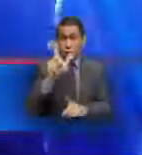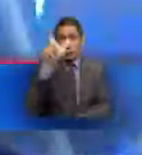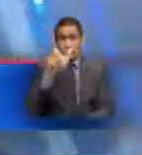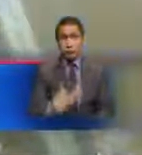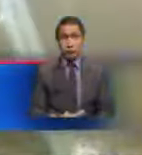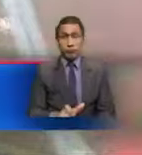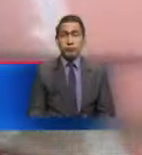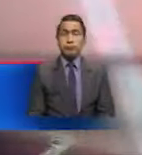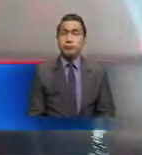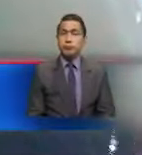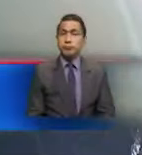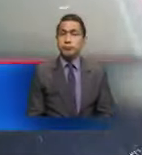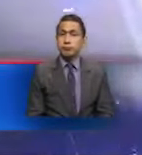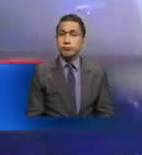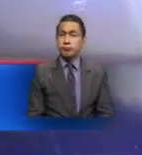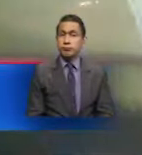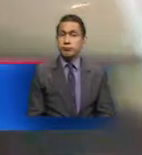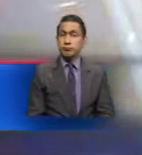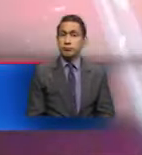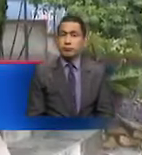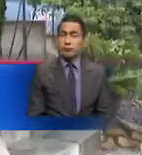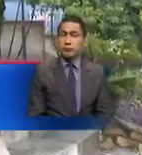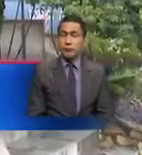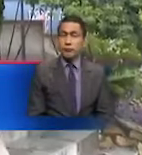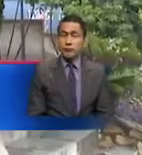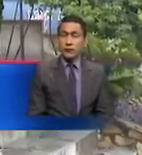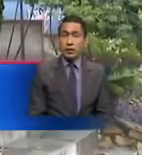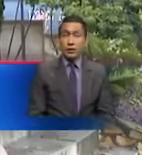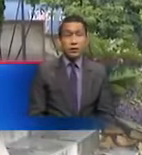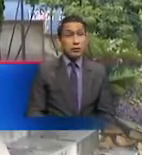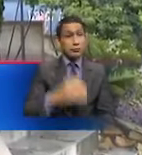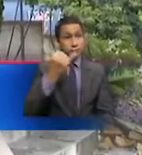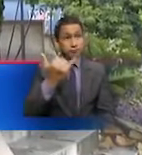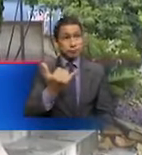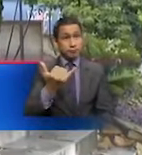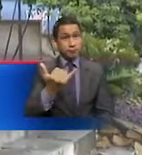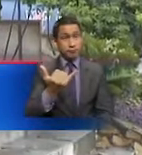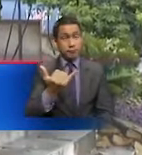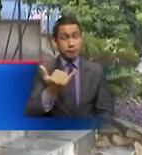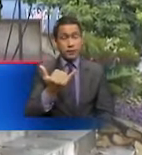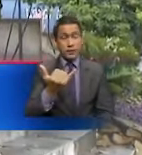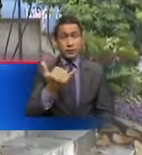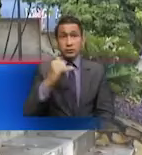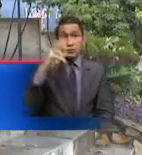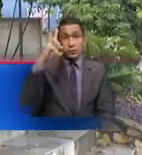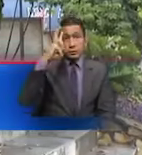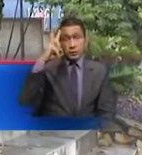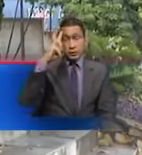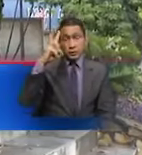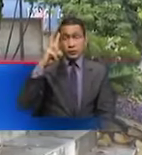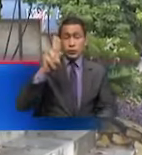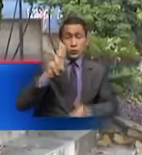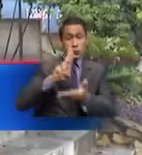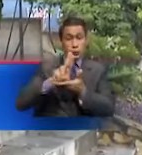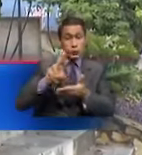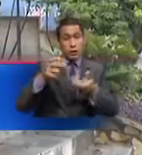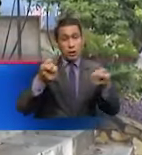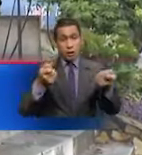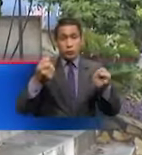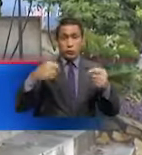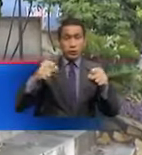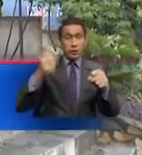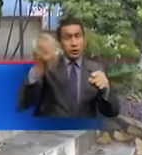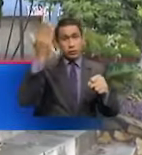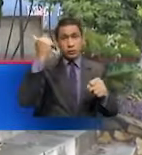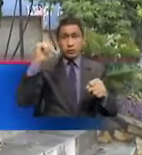Son grupos delictivos que realizan sus trabajos valiéndose de vehículos y motos robadas días